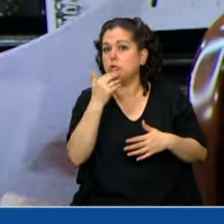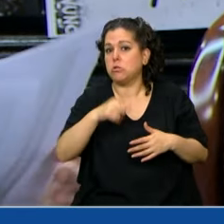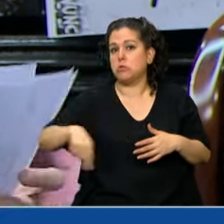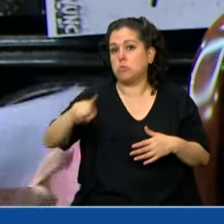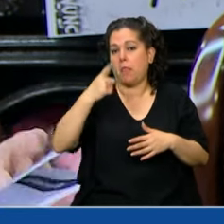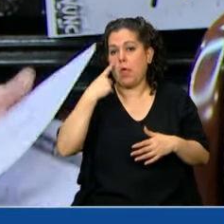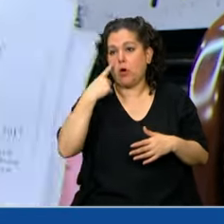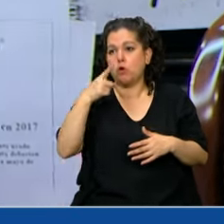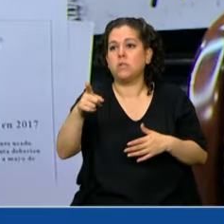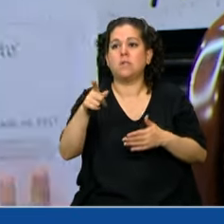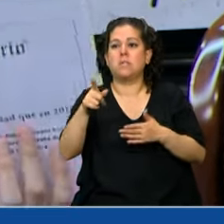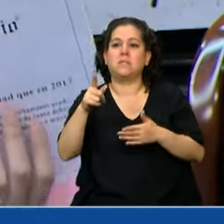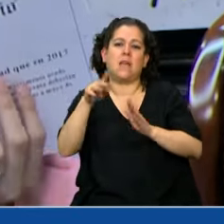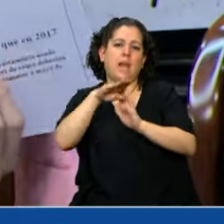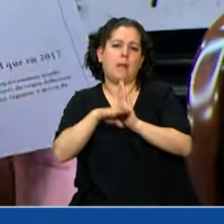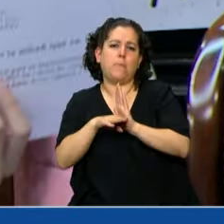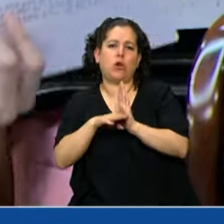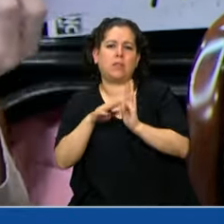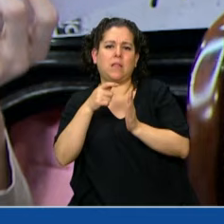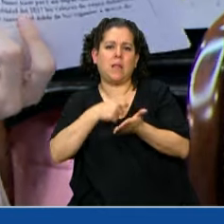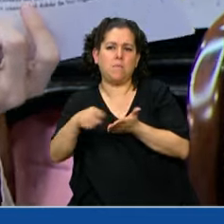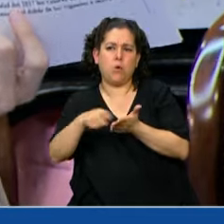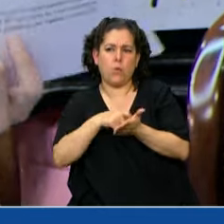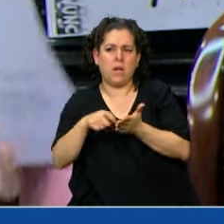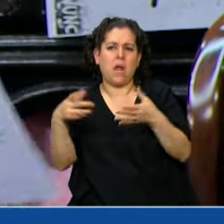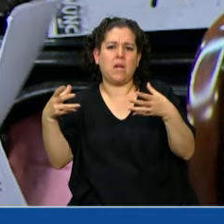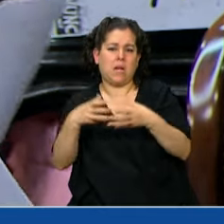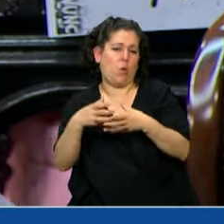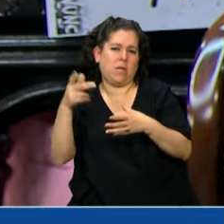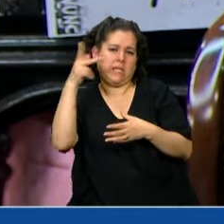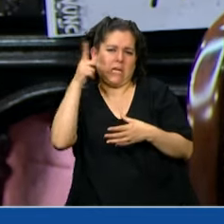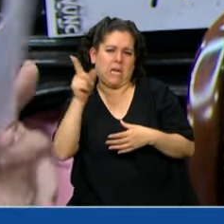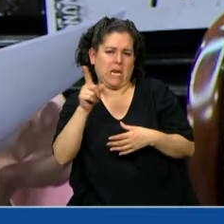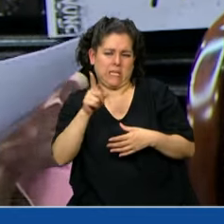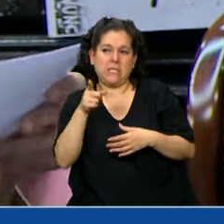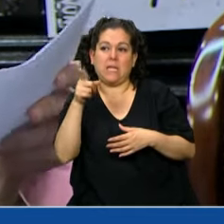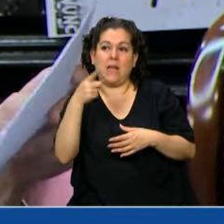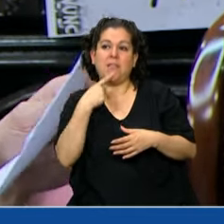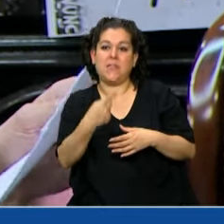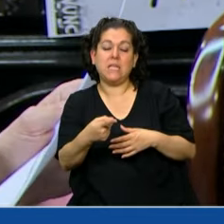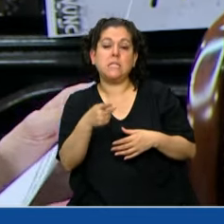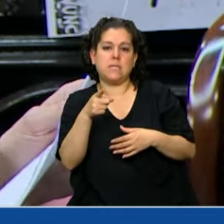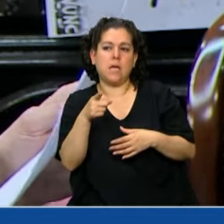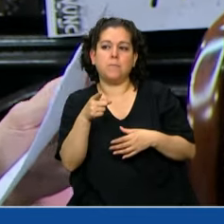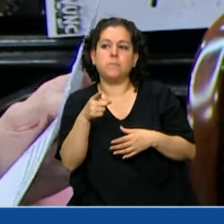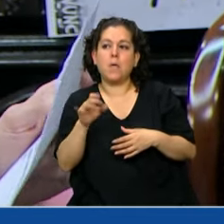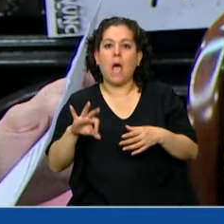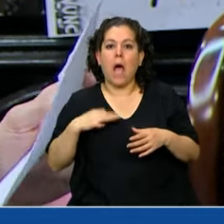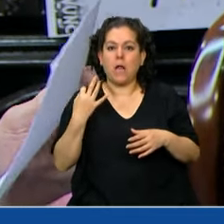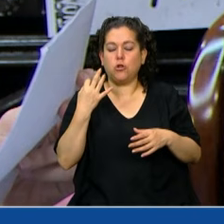conocen reporte inmobiliario que no es un pasquín kisnerista sí y que dice en el